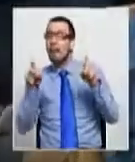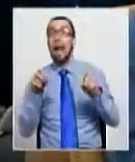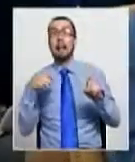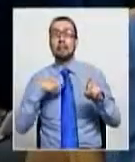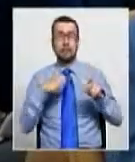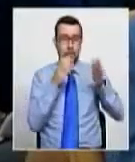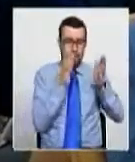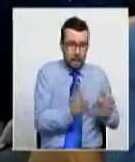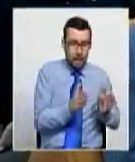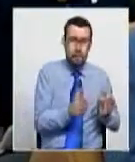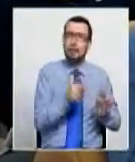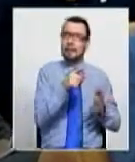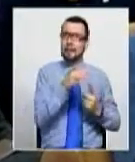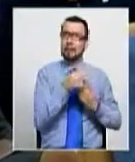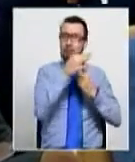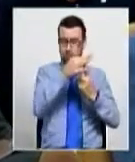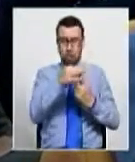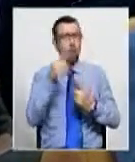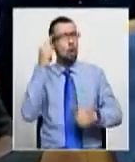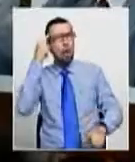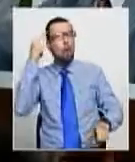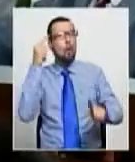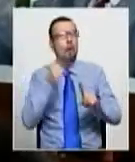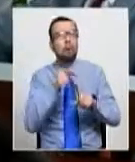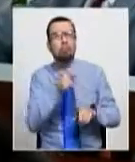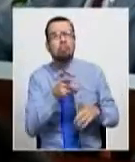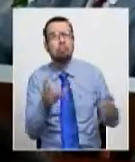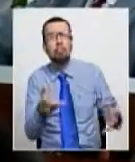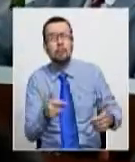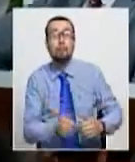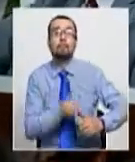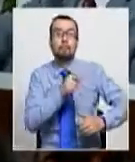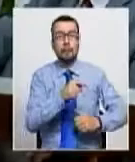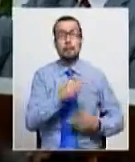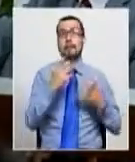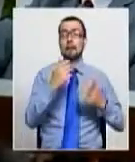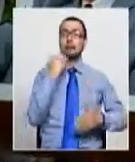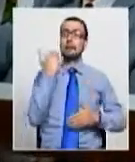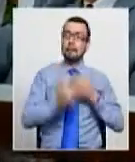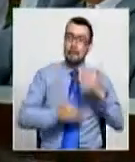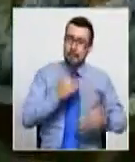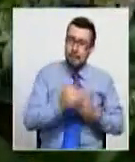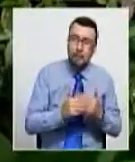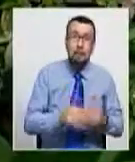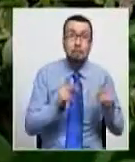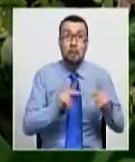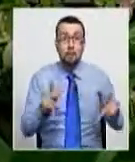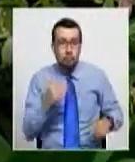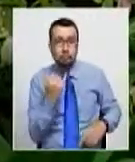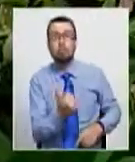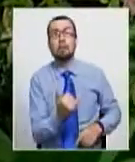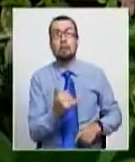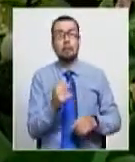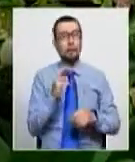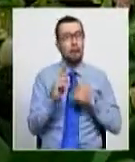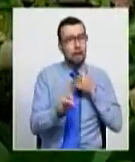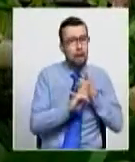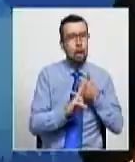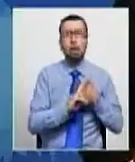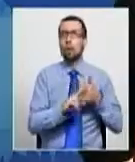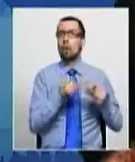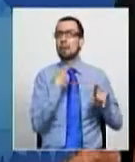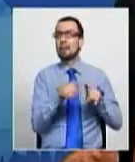sección unos contenidos que pretenden buscar desarrollar con gente de la región con dirigentes